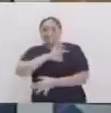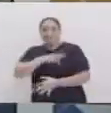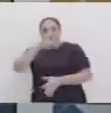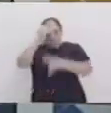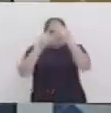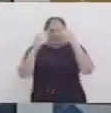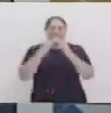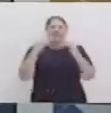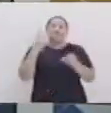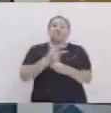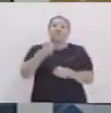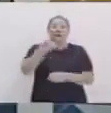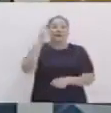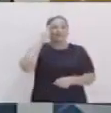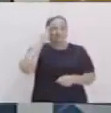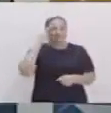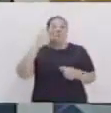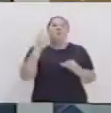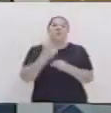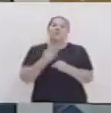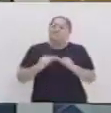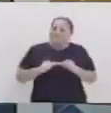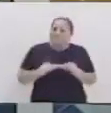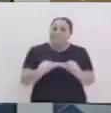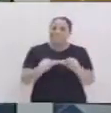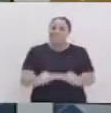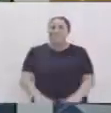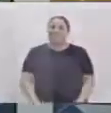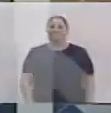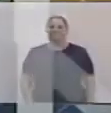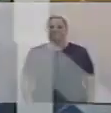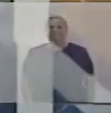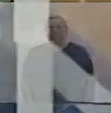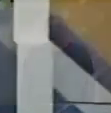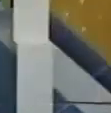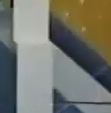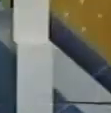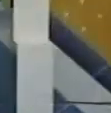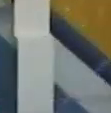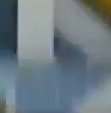sociales como Aprendo en Casa Guate y recuerden que Guatemala no se detiene.